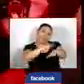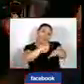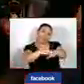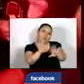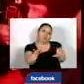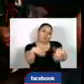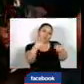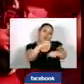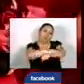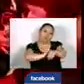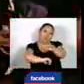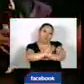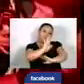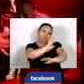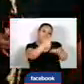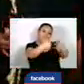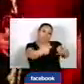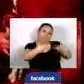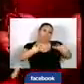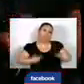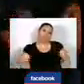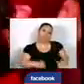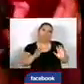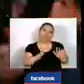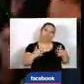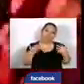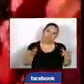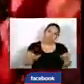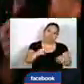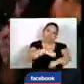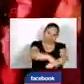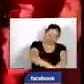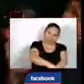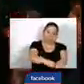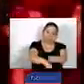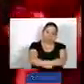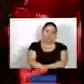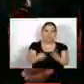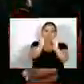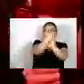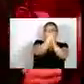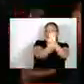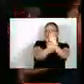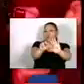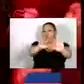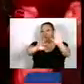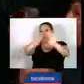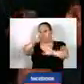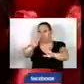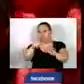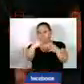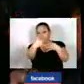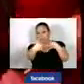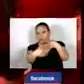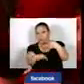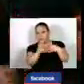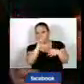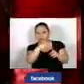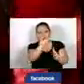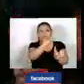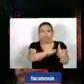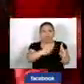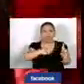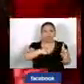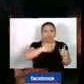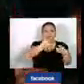de sus derechos y de las razones de su detención. El artículo 82 del Código Proceso del Penal dice que el Estado tiene